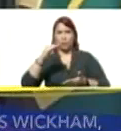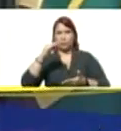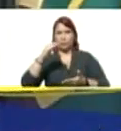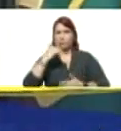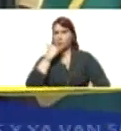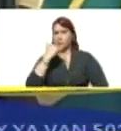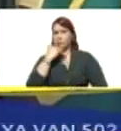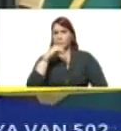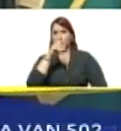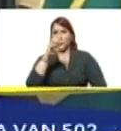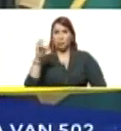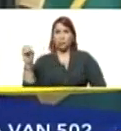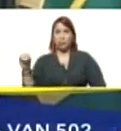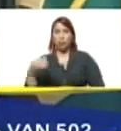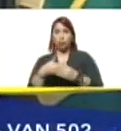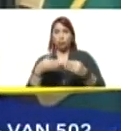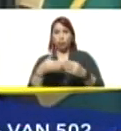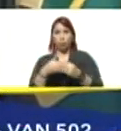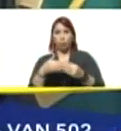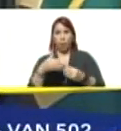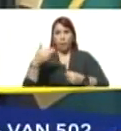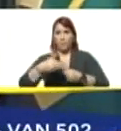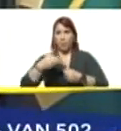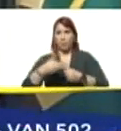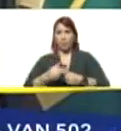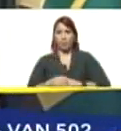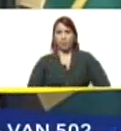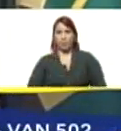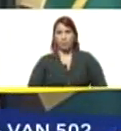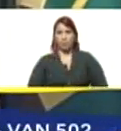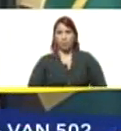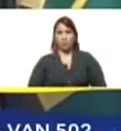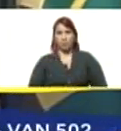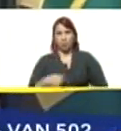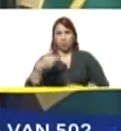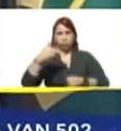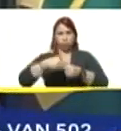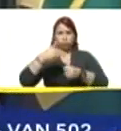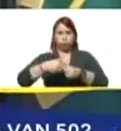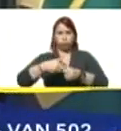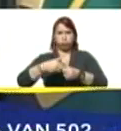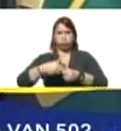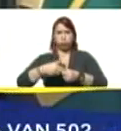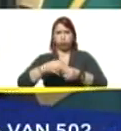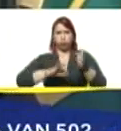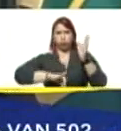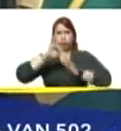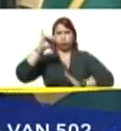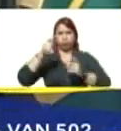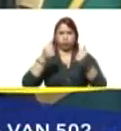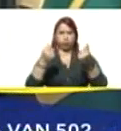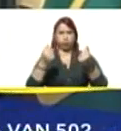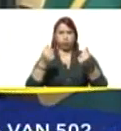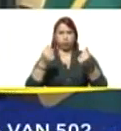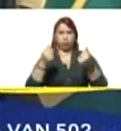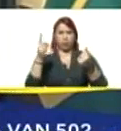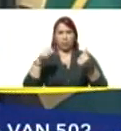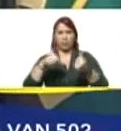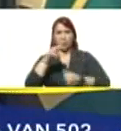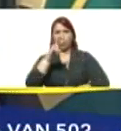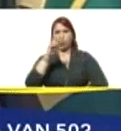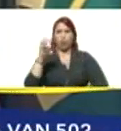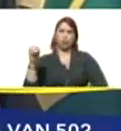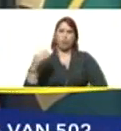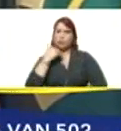barril. En que el precio de la gasolina a nivel internacional se dispara a $200 y pico el